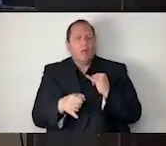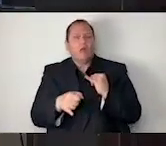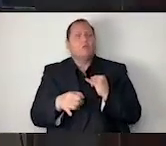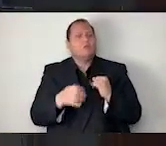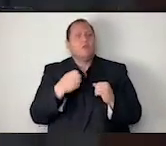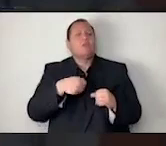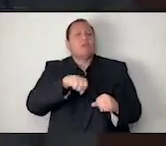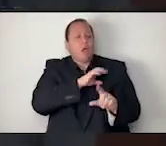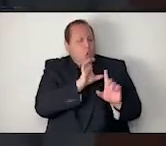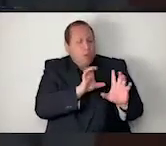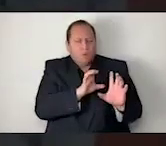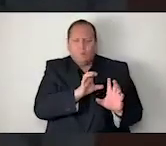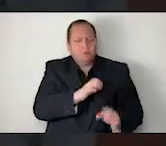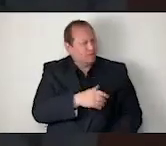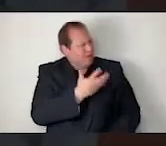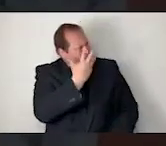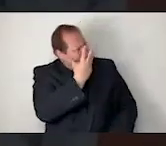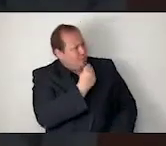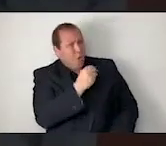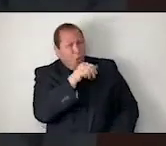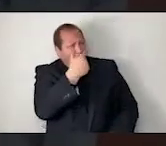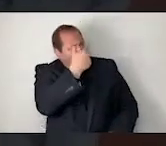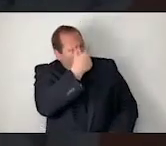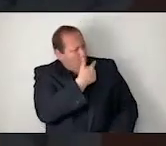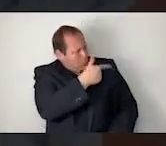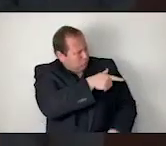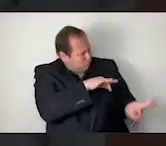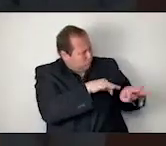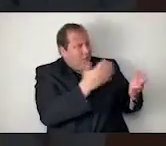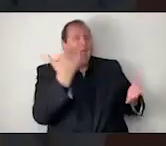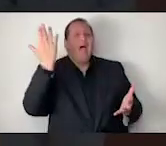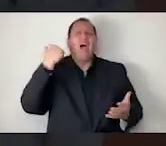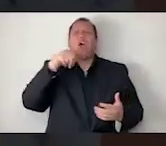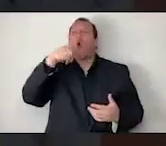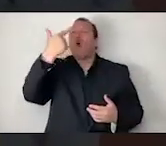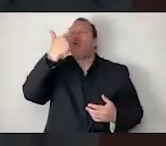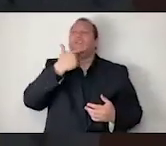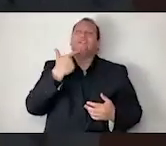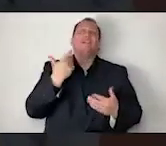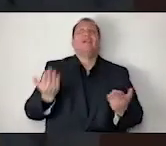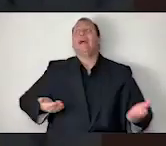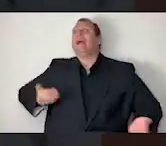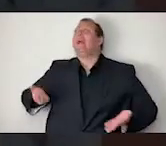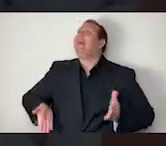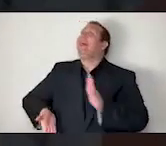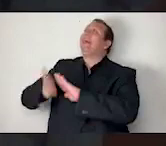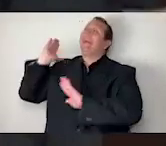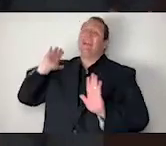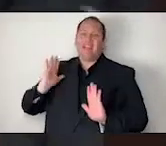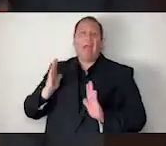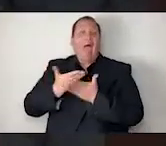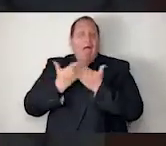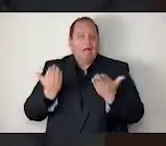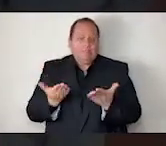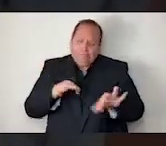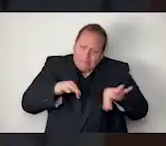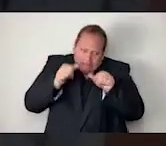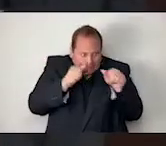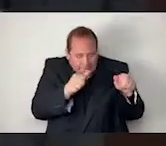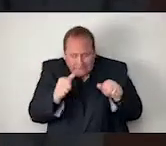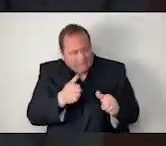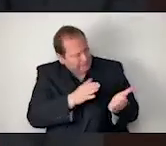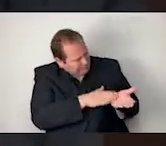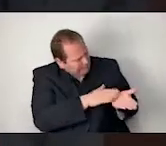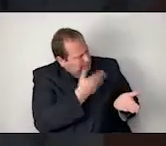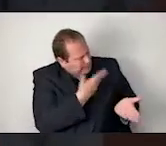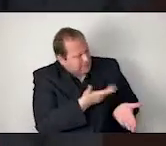antes de los 11 años porque venías de bailar ahora te estás entregando a tu estado sí pero también le reitero